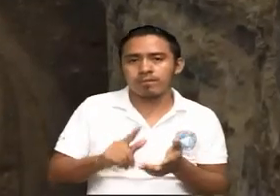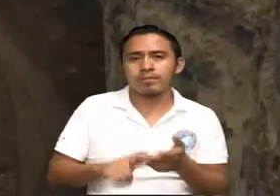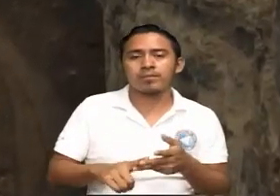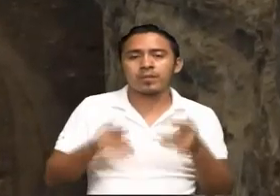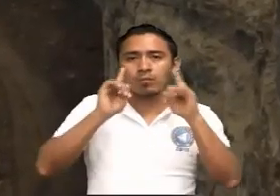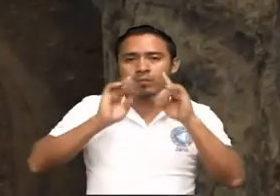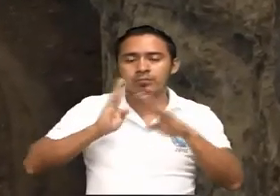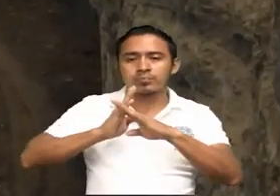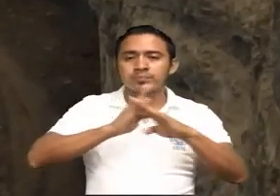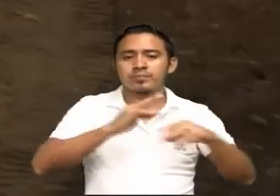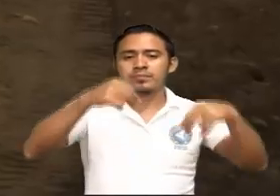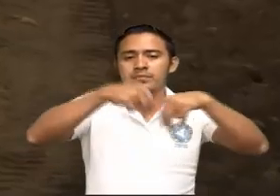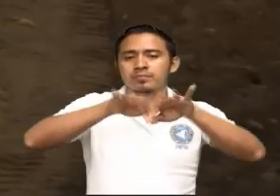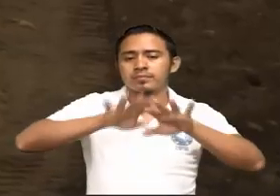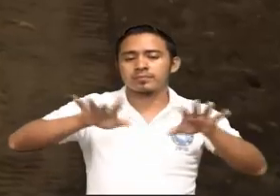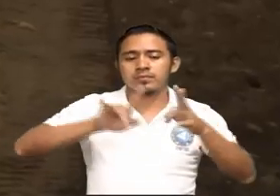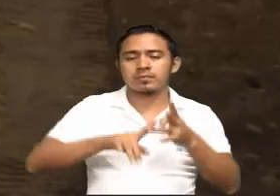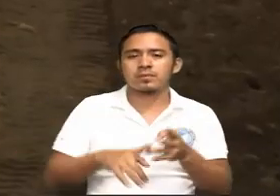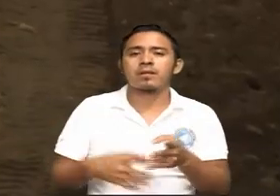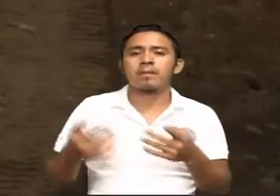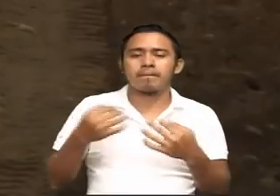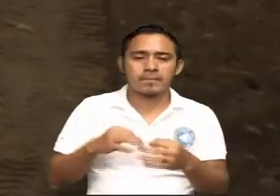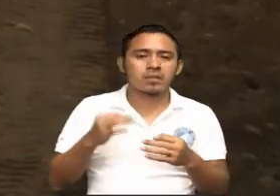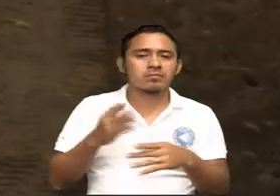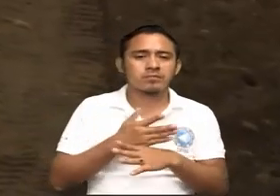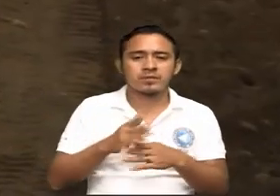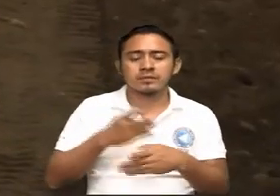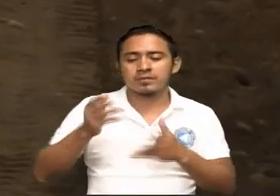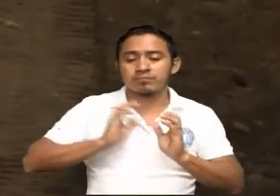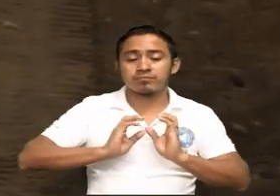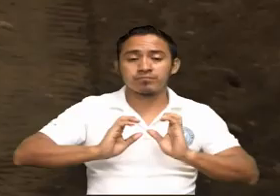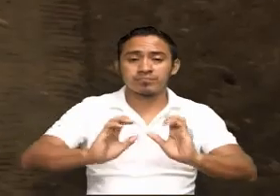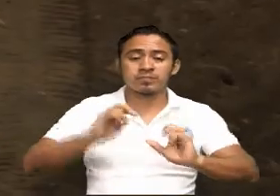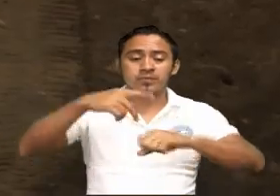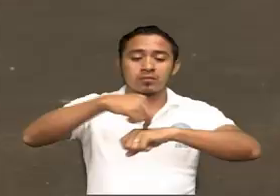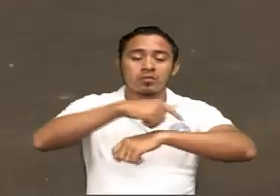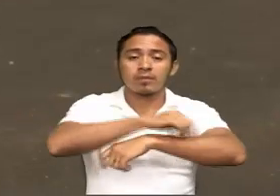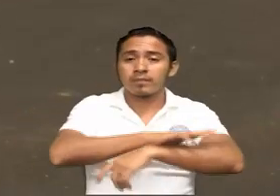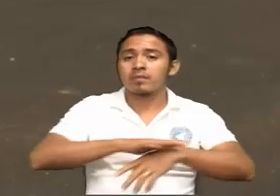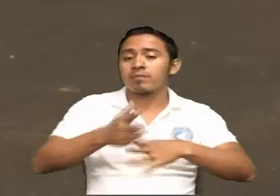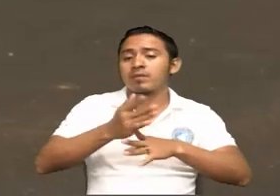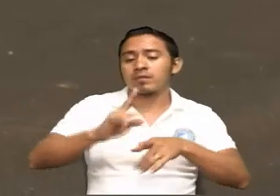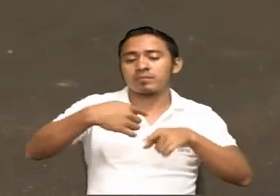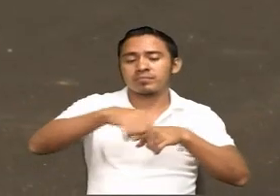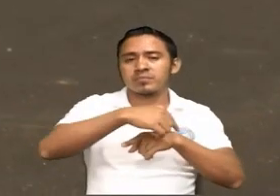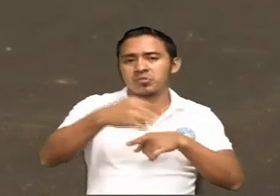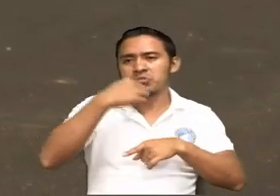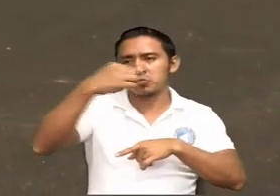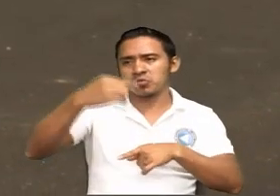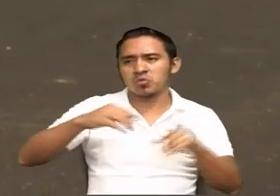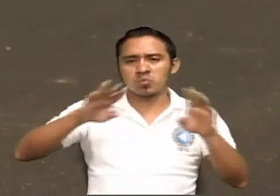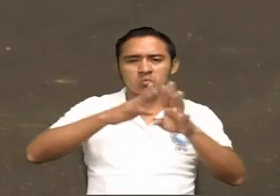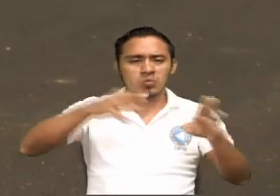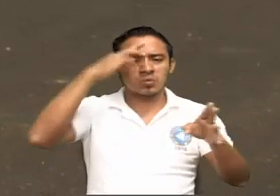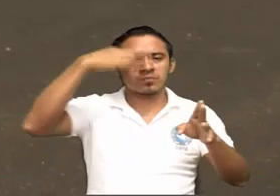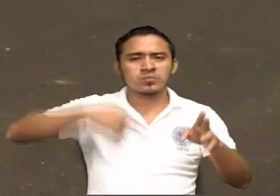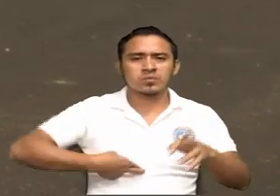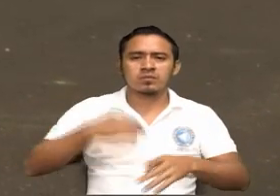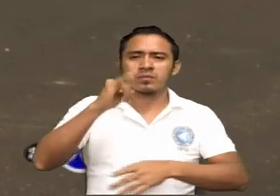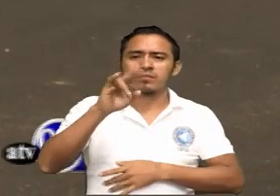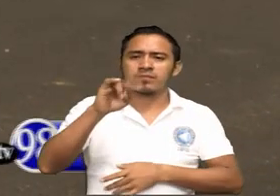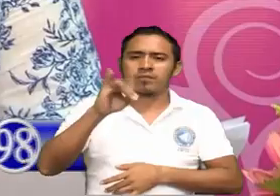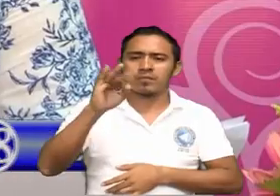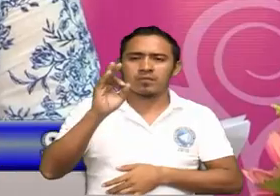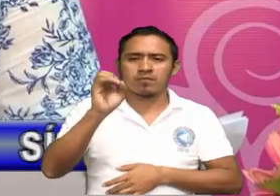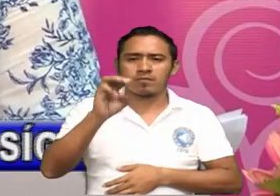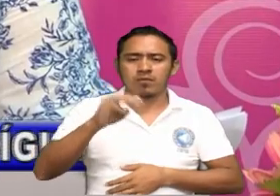medio ambiente y rehabilitación de la infraestructura vial en los municipios, detalló la titular del Instituto Nicaragüense de Fomento